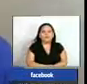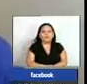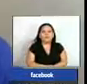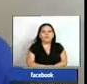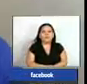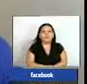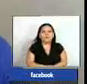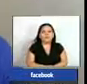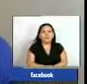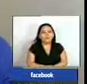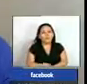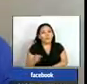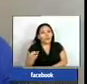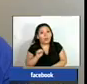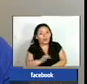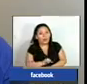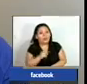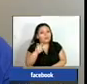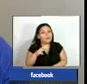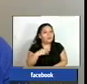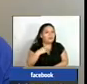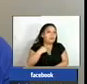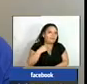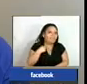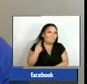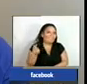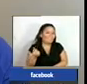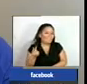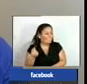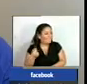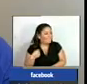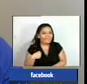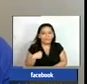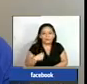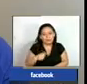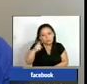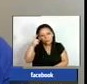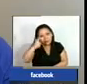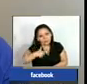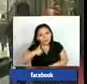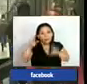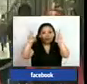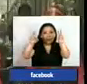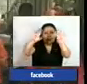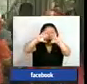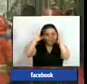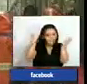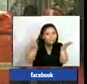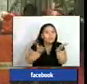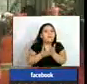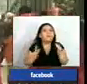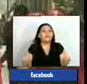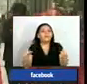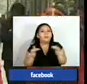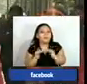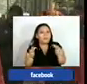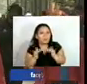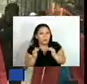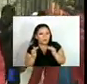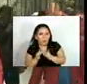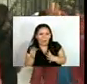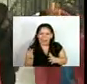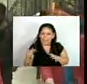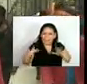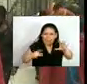Con uno de los pronósticos económicos más desalentadores a nivel mundial y además con una gran cantidad de